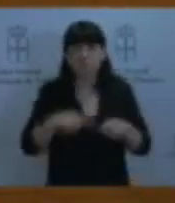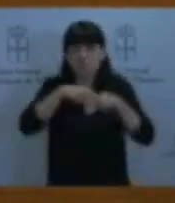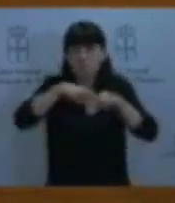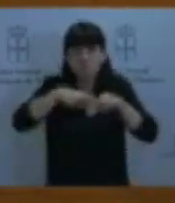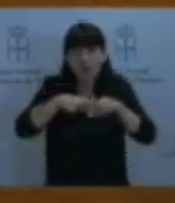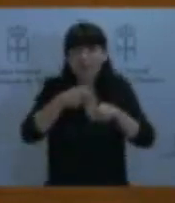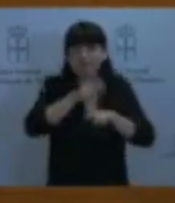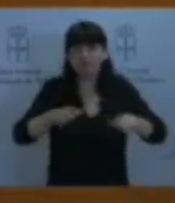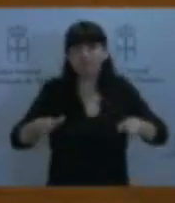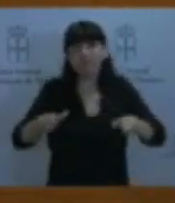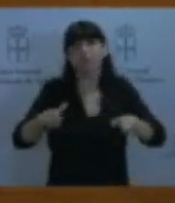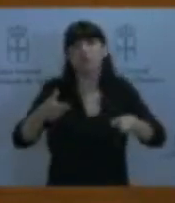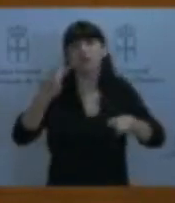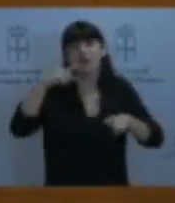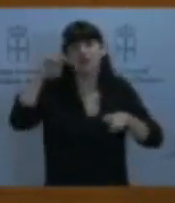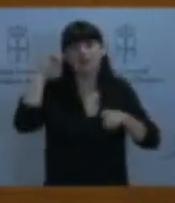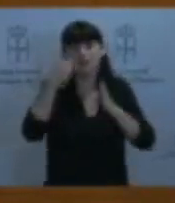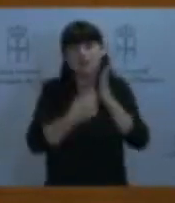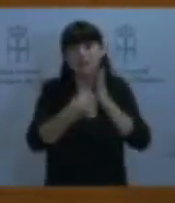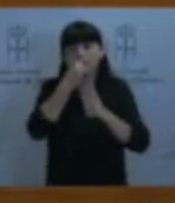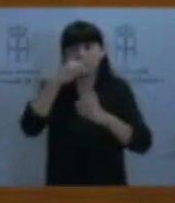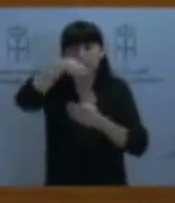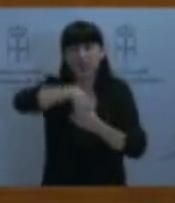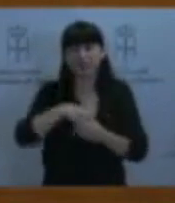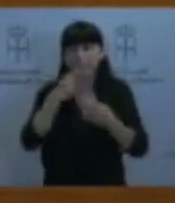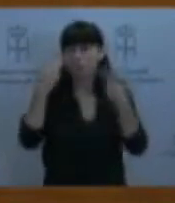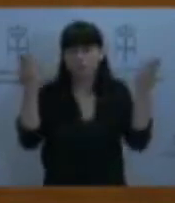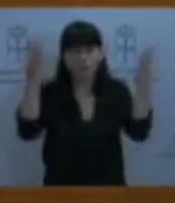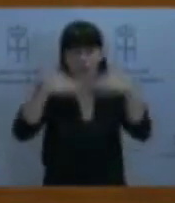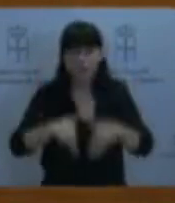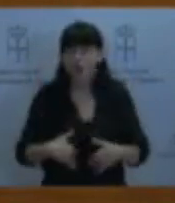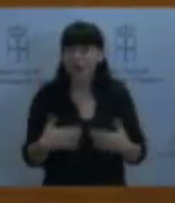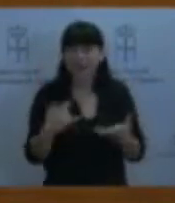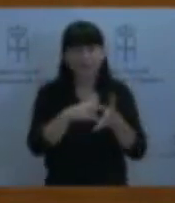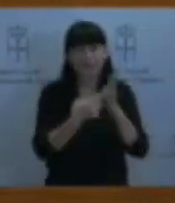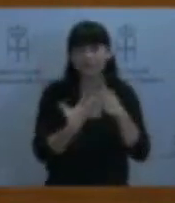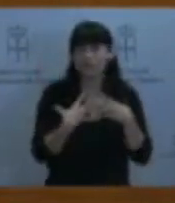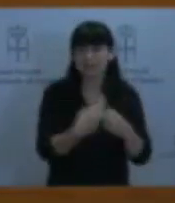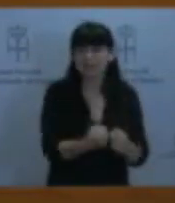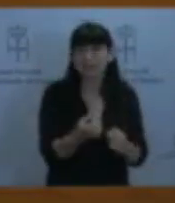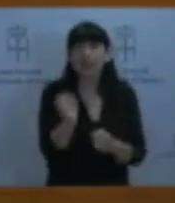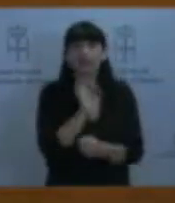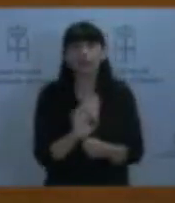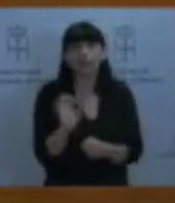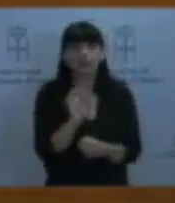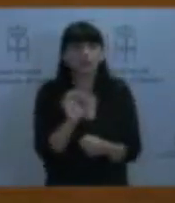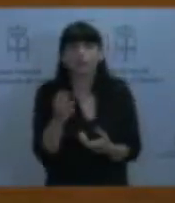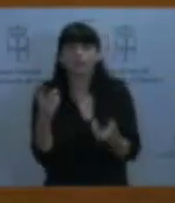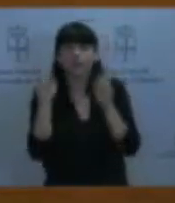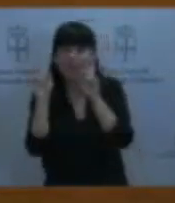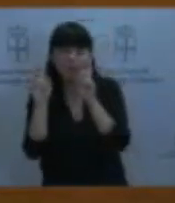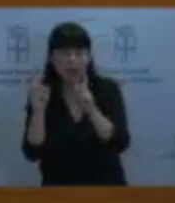de nutrición y dietética dentro de la administración pública, tanto del sistema sanitario como del colectivo de la